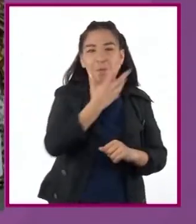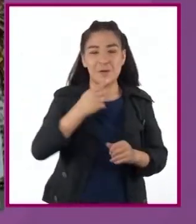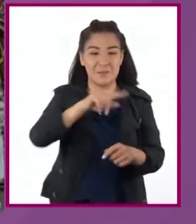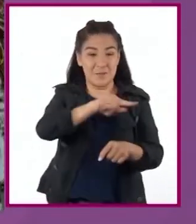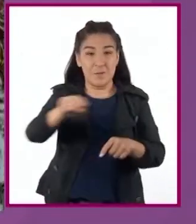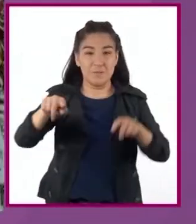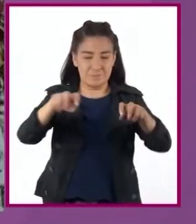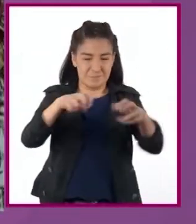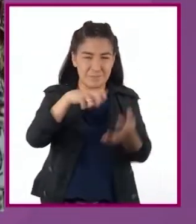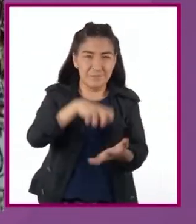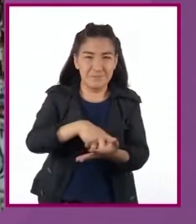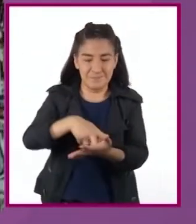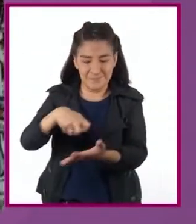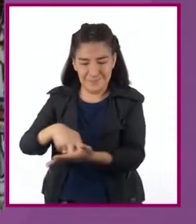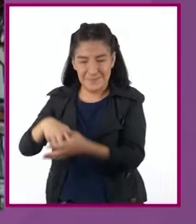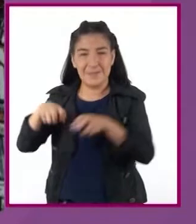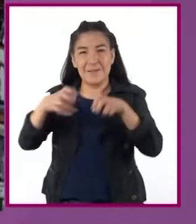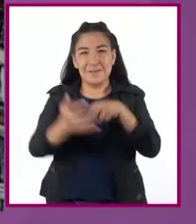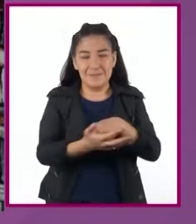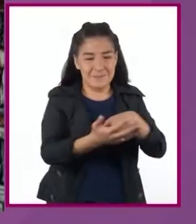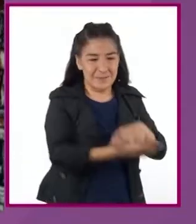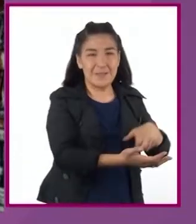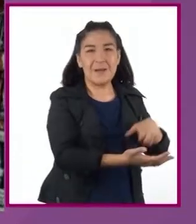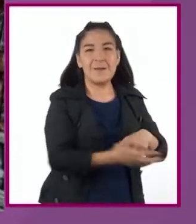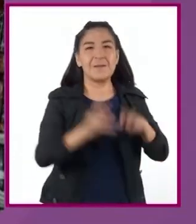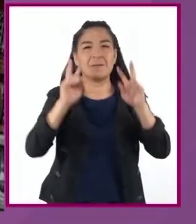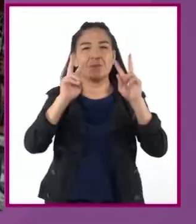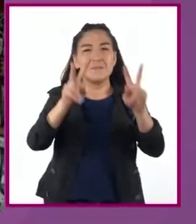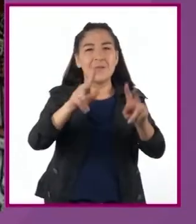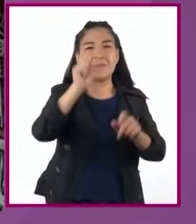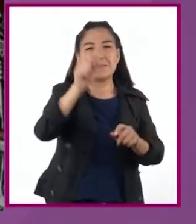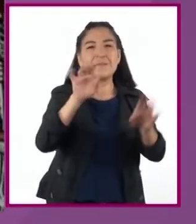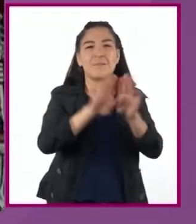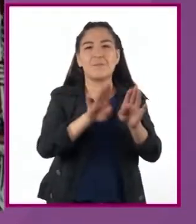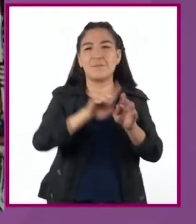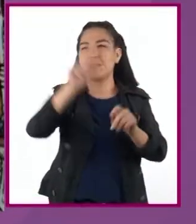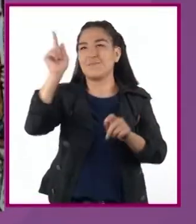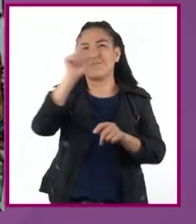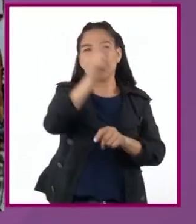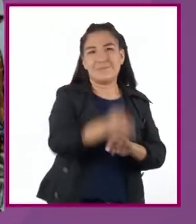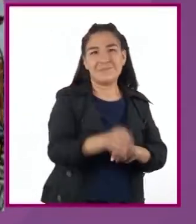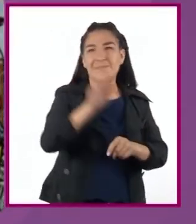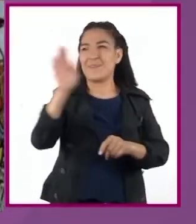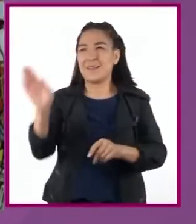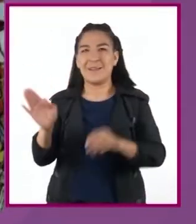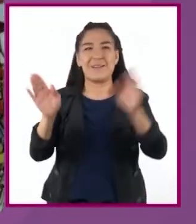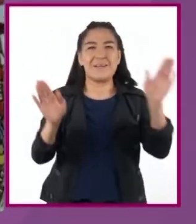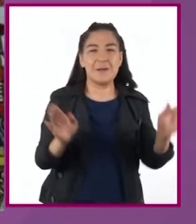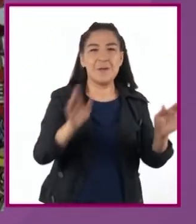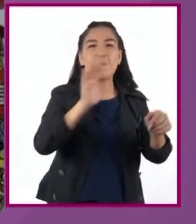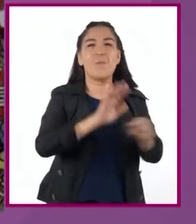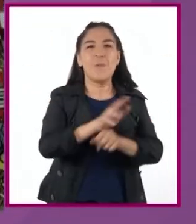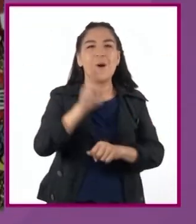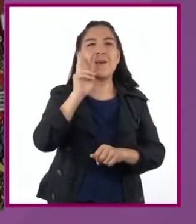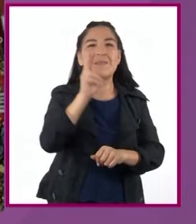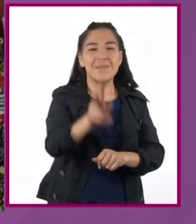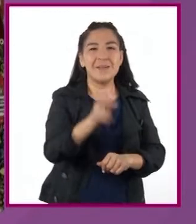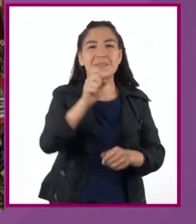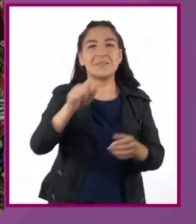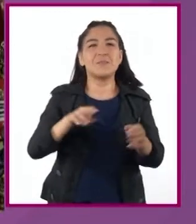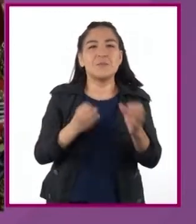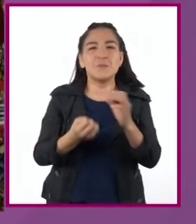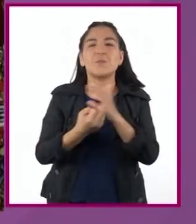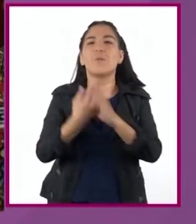rodillas, mirando hacia los 4 rumbos, tratando de adivinar por cuál de ellos saldría el nuevo